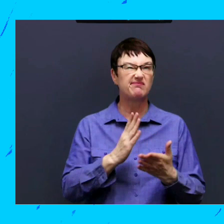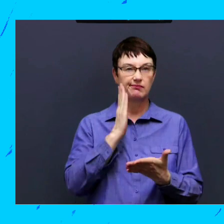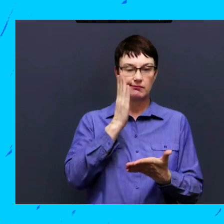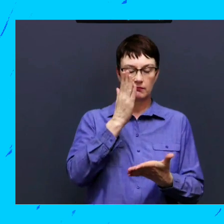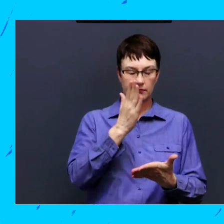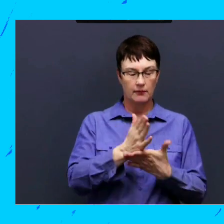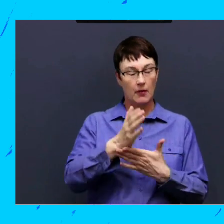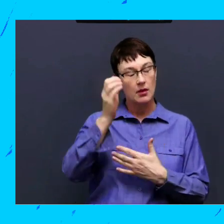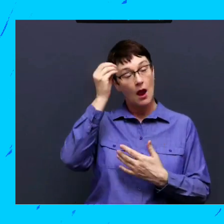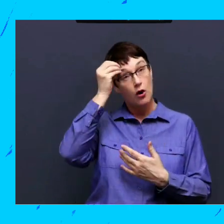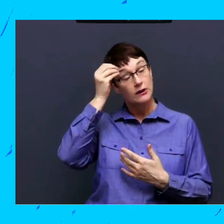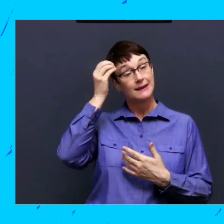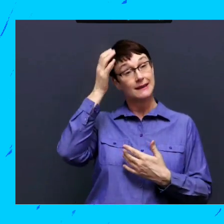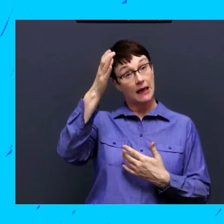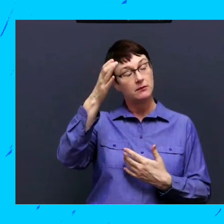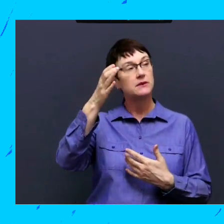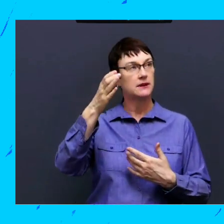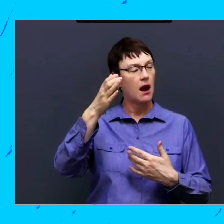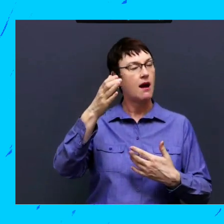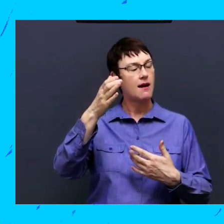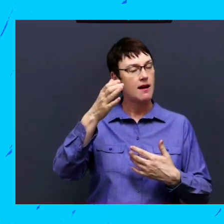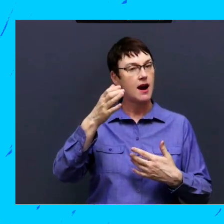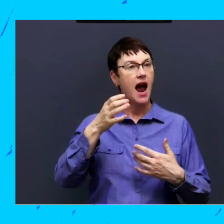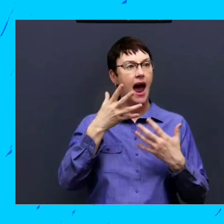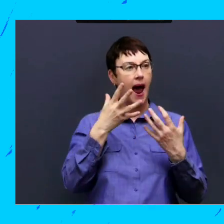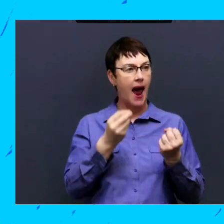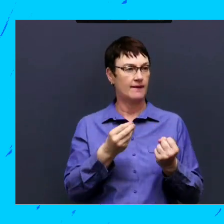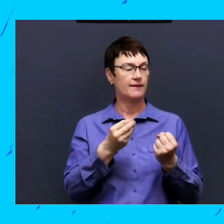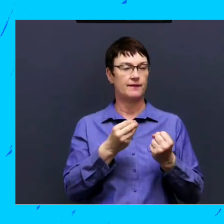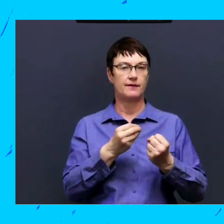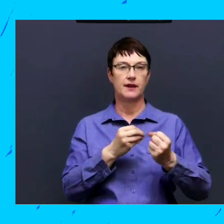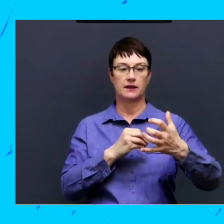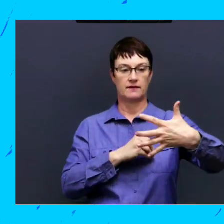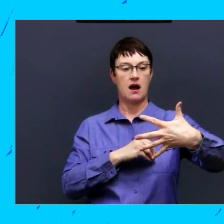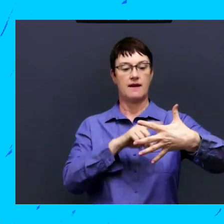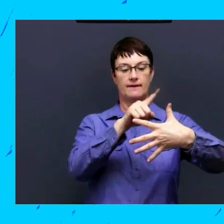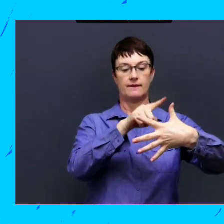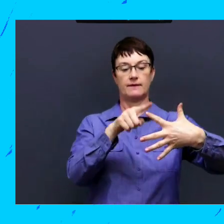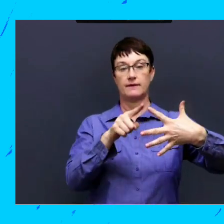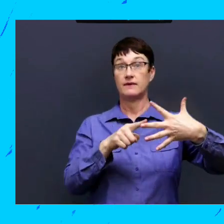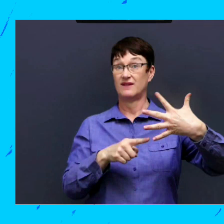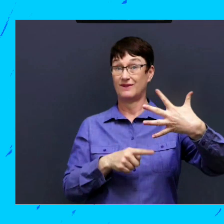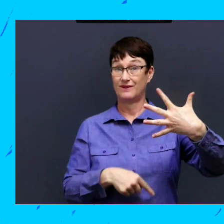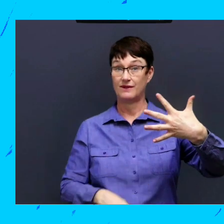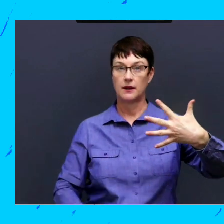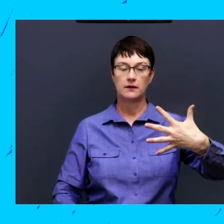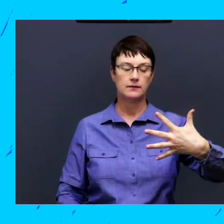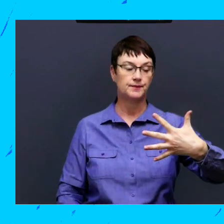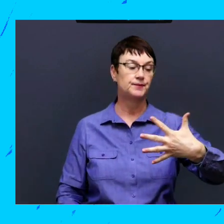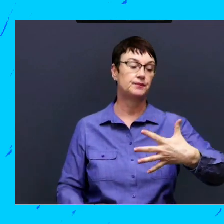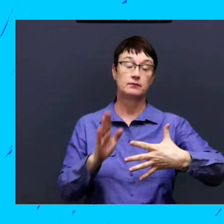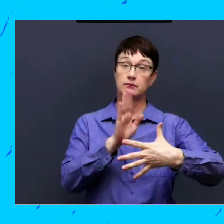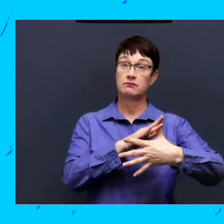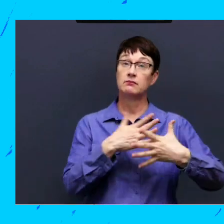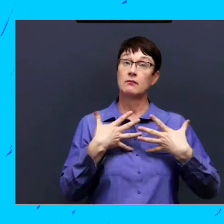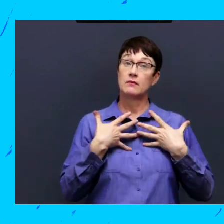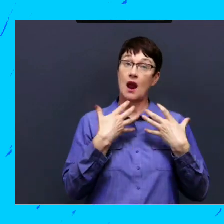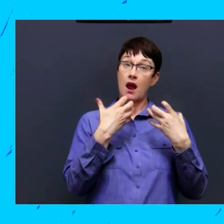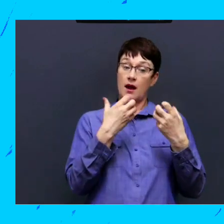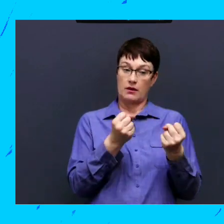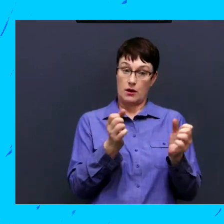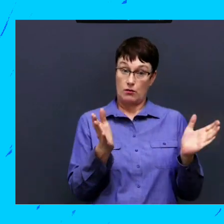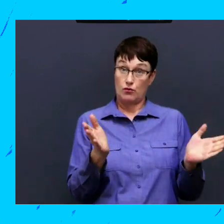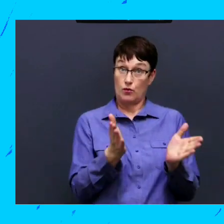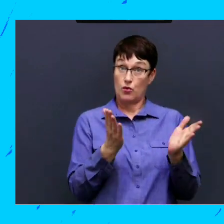crea una estructura para el bienestar de los adolescentes con 5 dominios interrelacionados. La iniciativa de